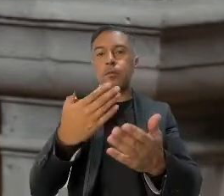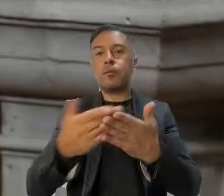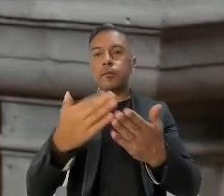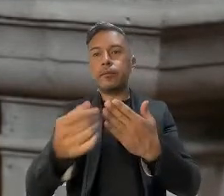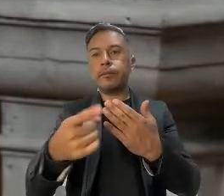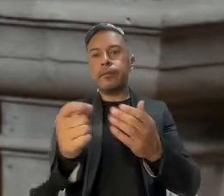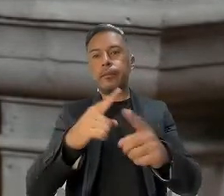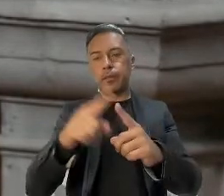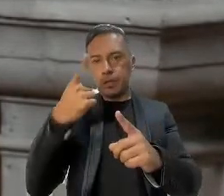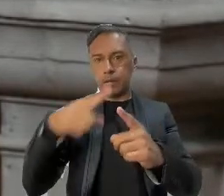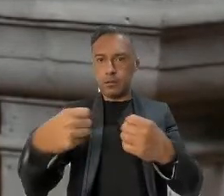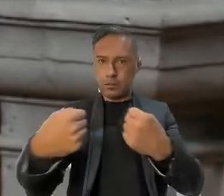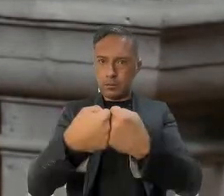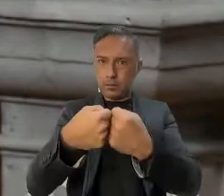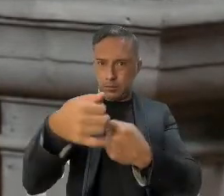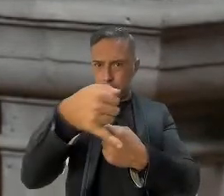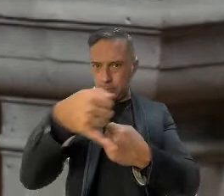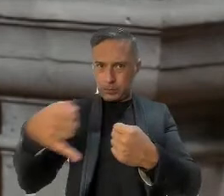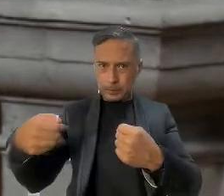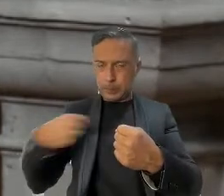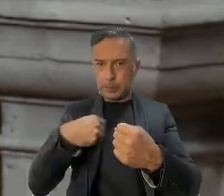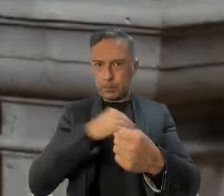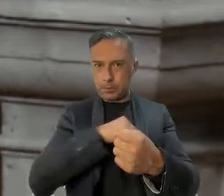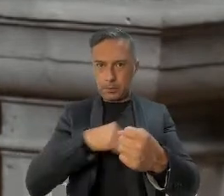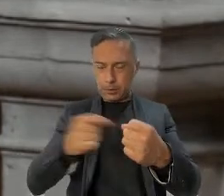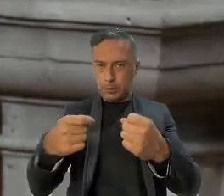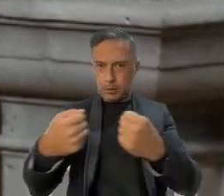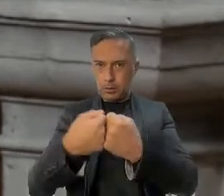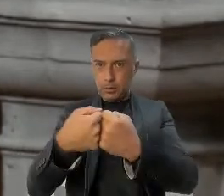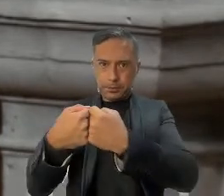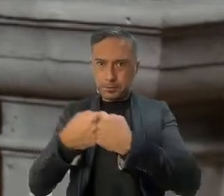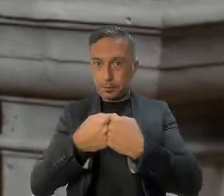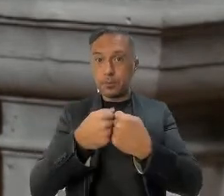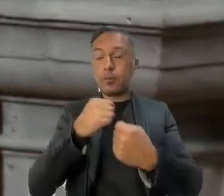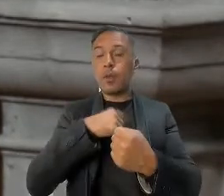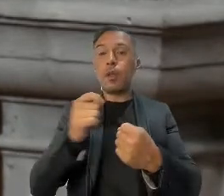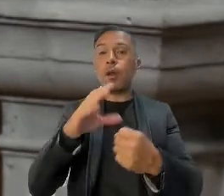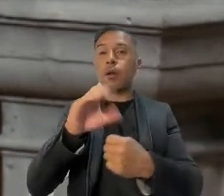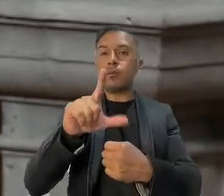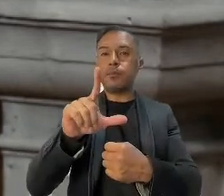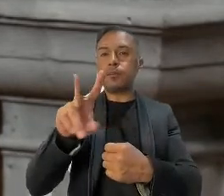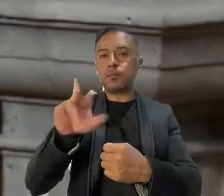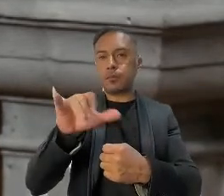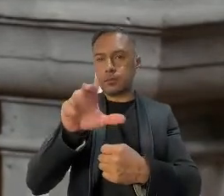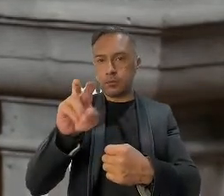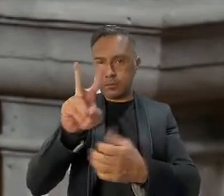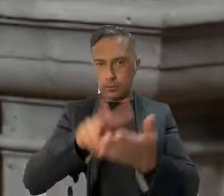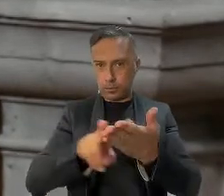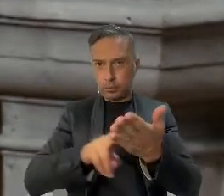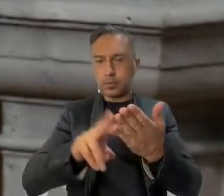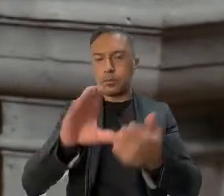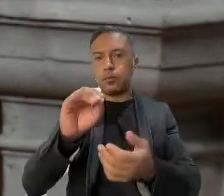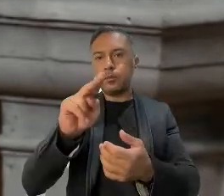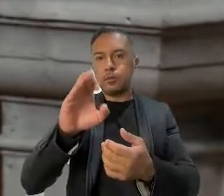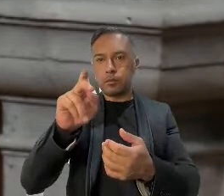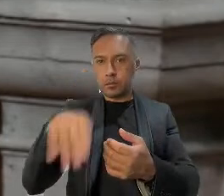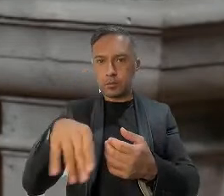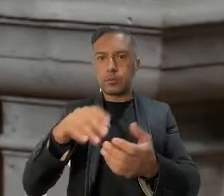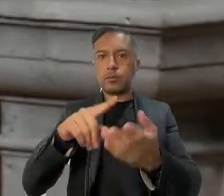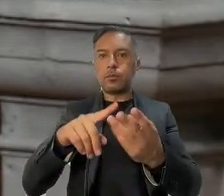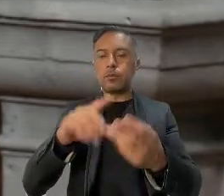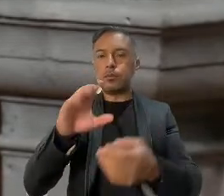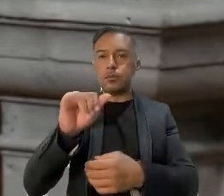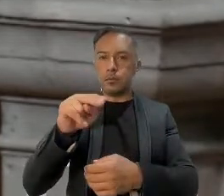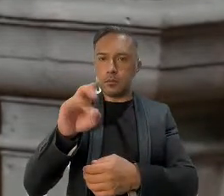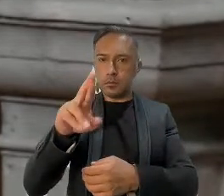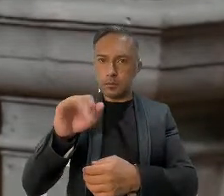diferendo limítrofe intermunicipal y en donde se encuentran ubicadas las colonias Valle Verde, La Concepción, La Candelaria y los parajes La